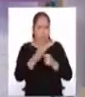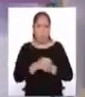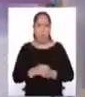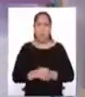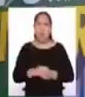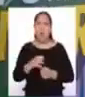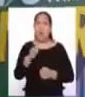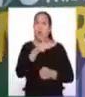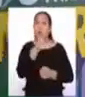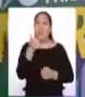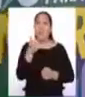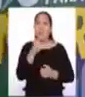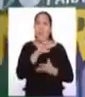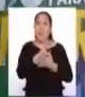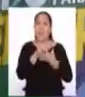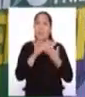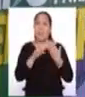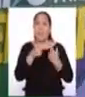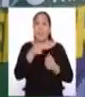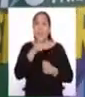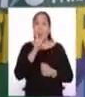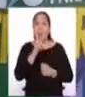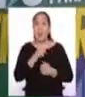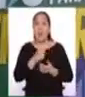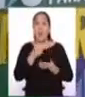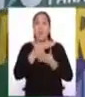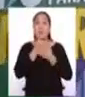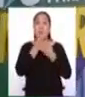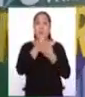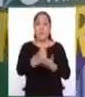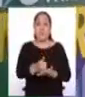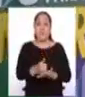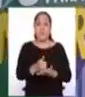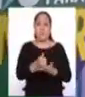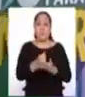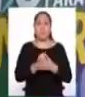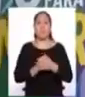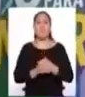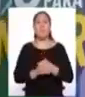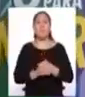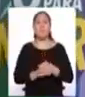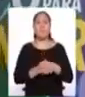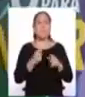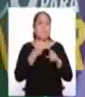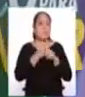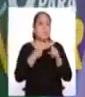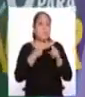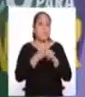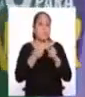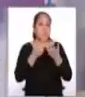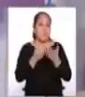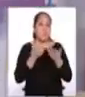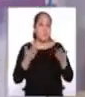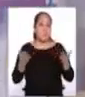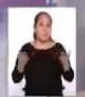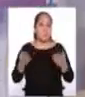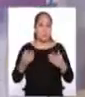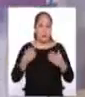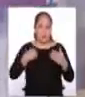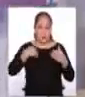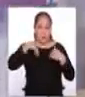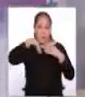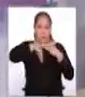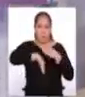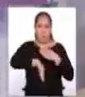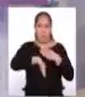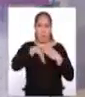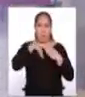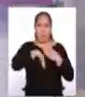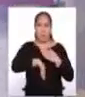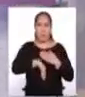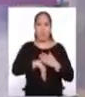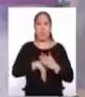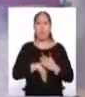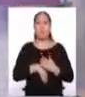cosa sobre el agua es que ayuda en las funciones biológicas como reproducción celular y la